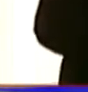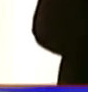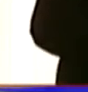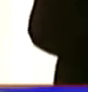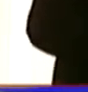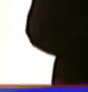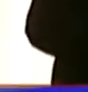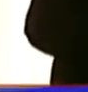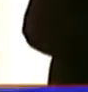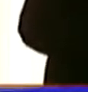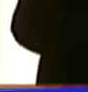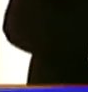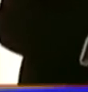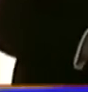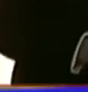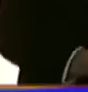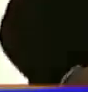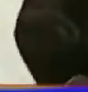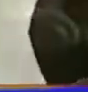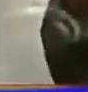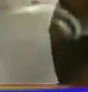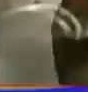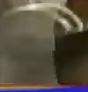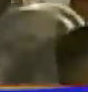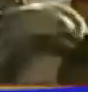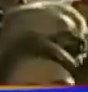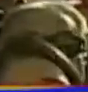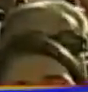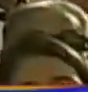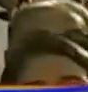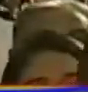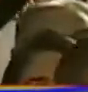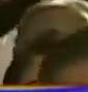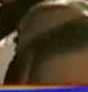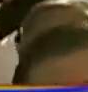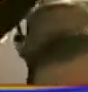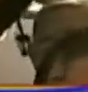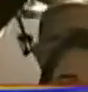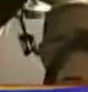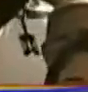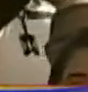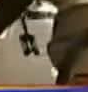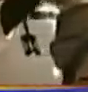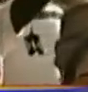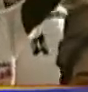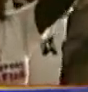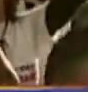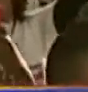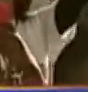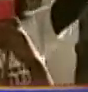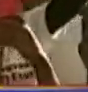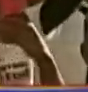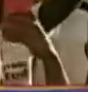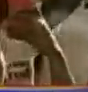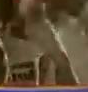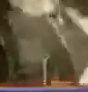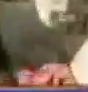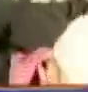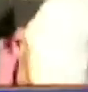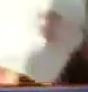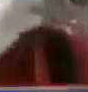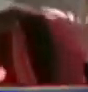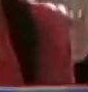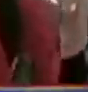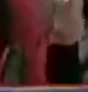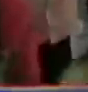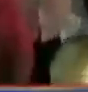moreno, siempre reflejas en el azul del cielo su bella historia, su fuerza y su grandeza.